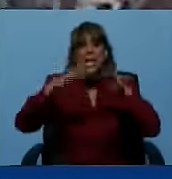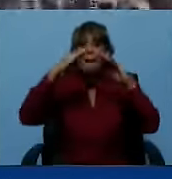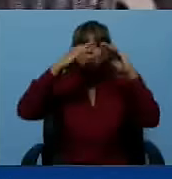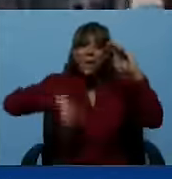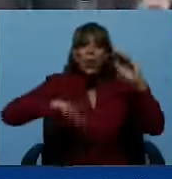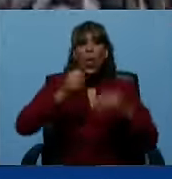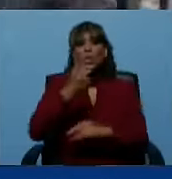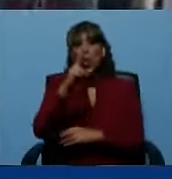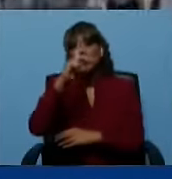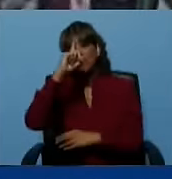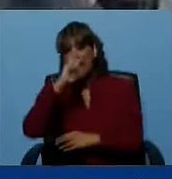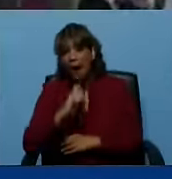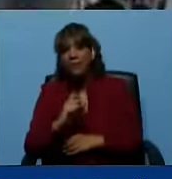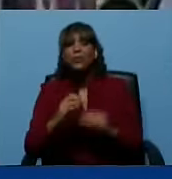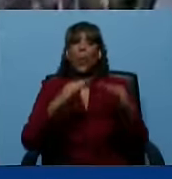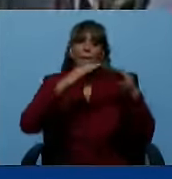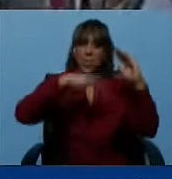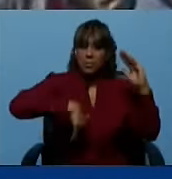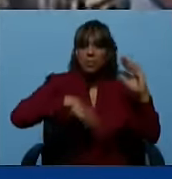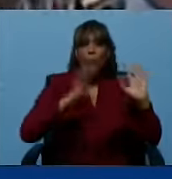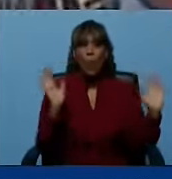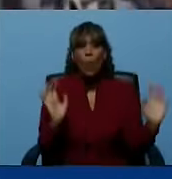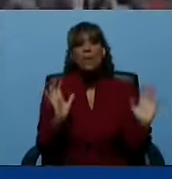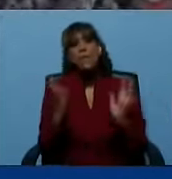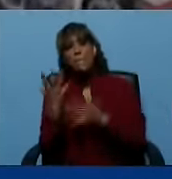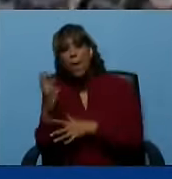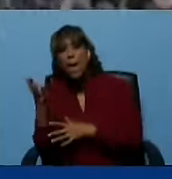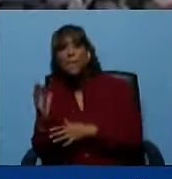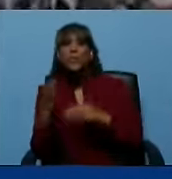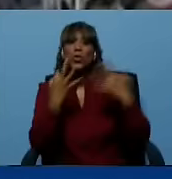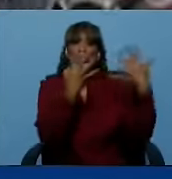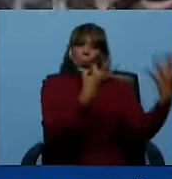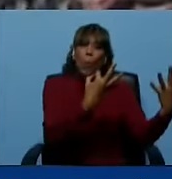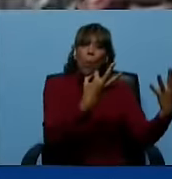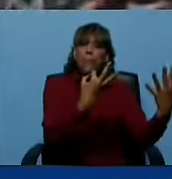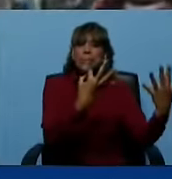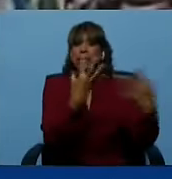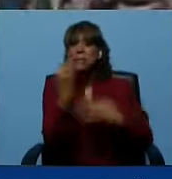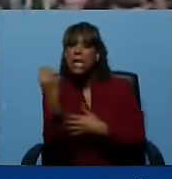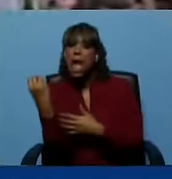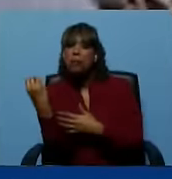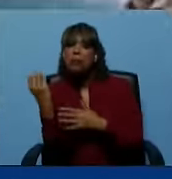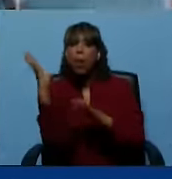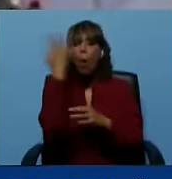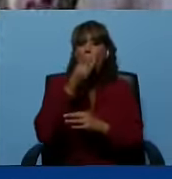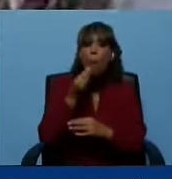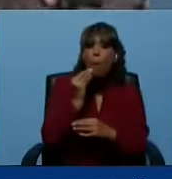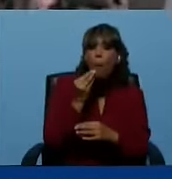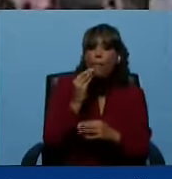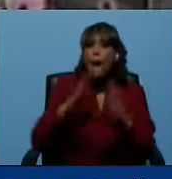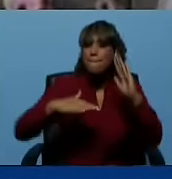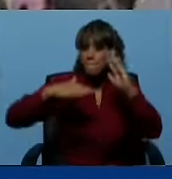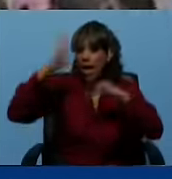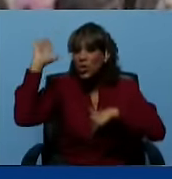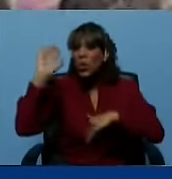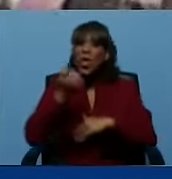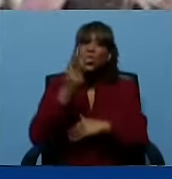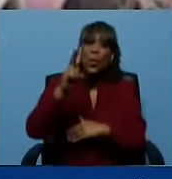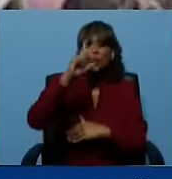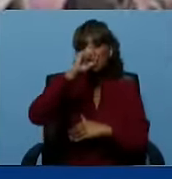12 años y alrededor de 900 jóvenes mayores de 12